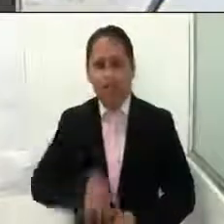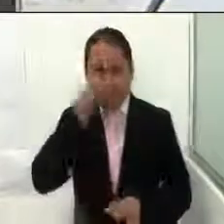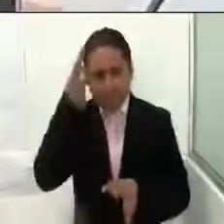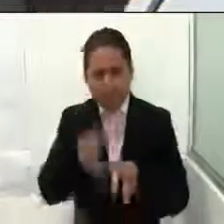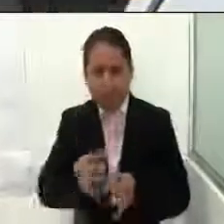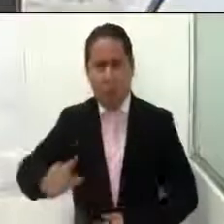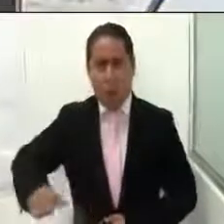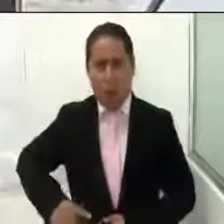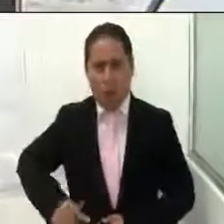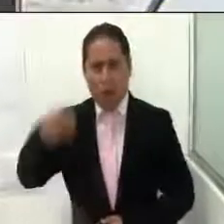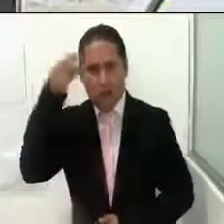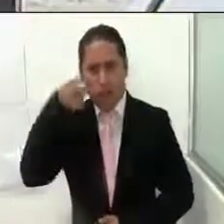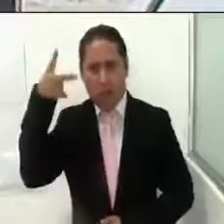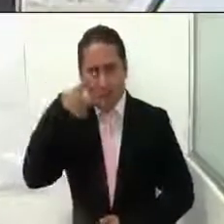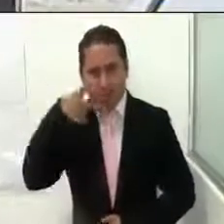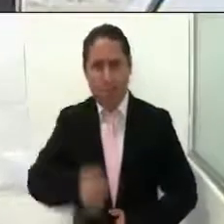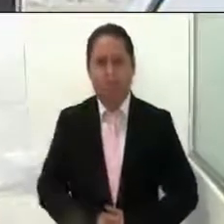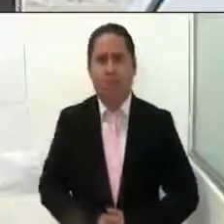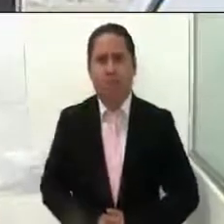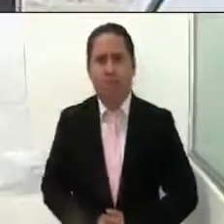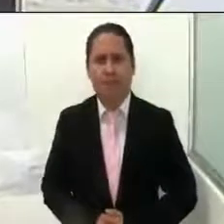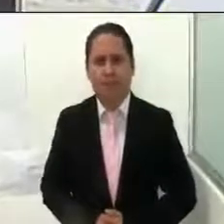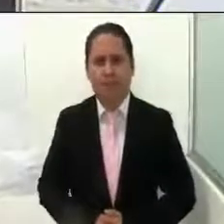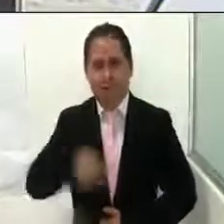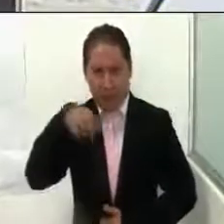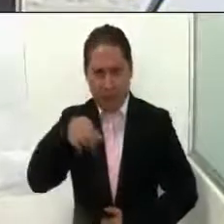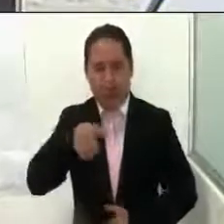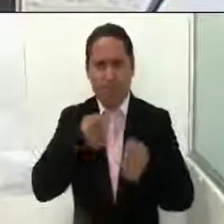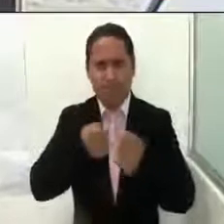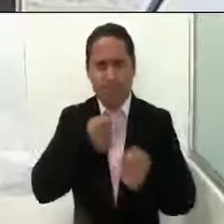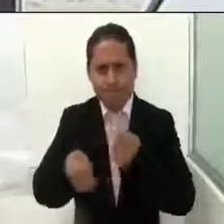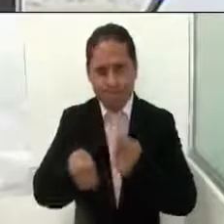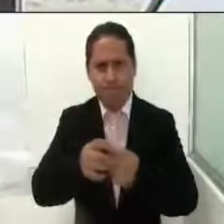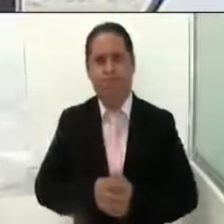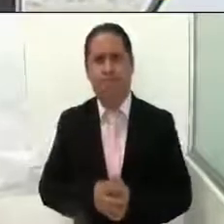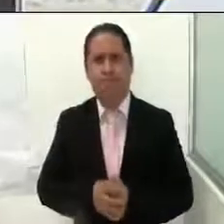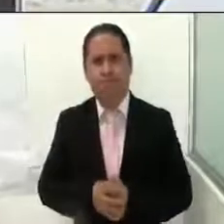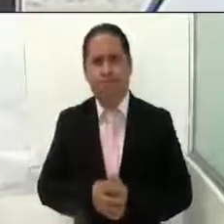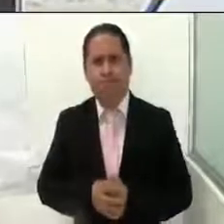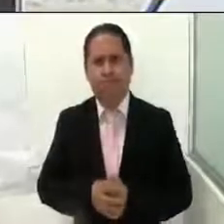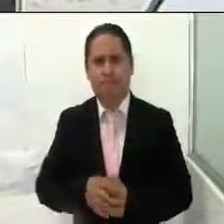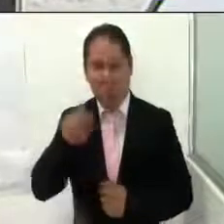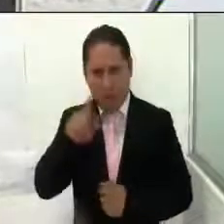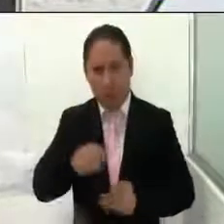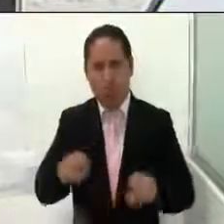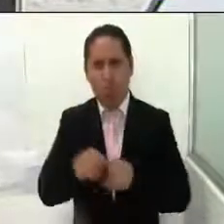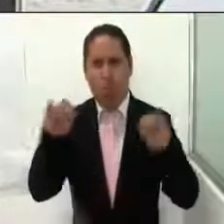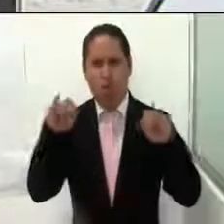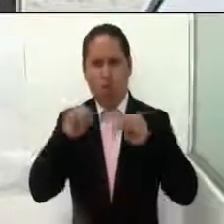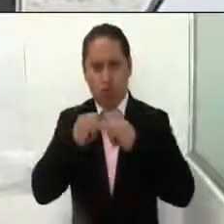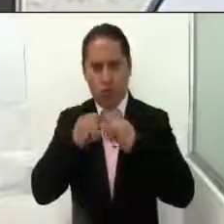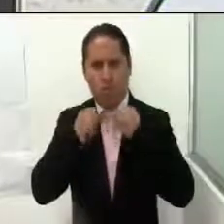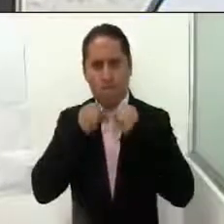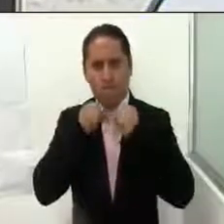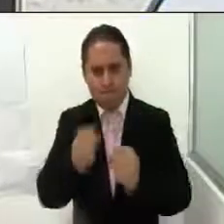gobernador en esta administración a través de este instituto se ha fortalecido el